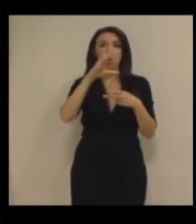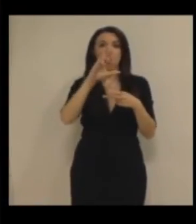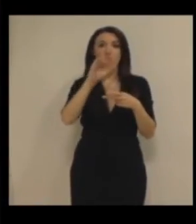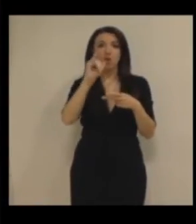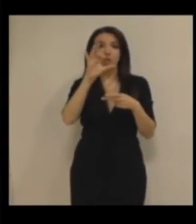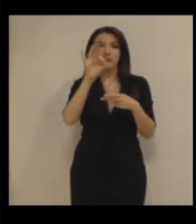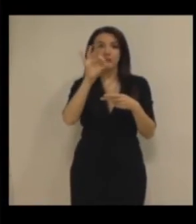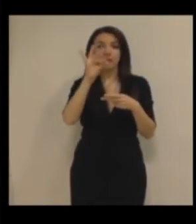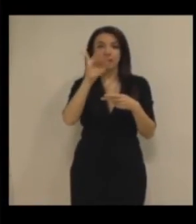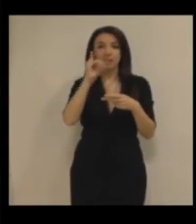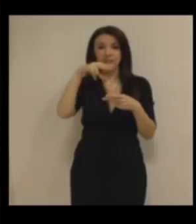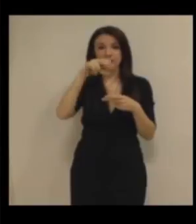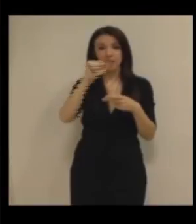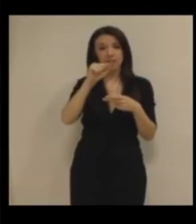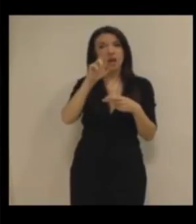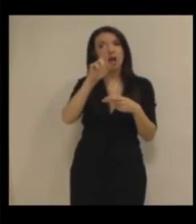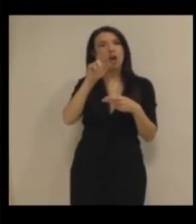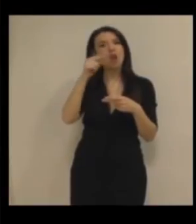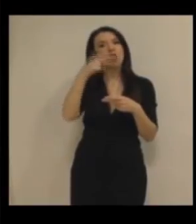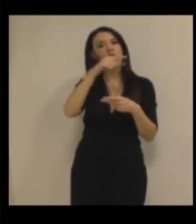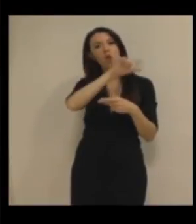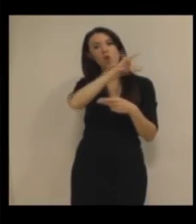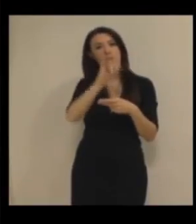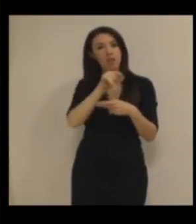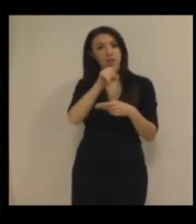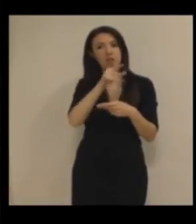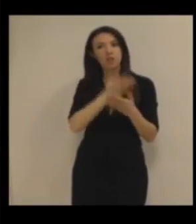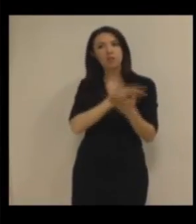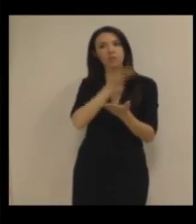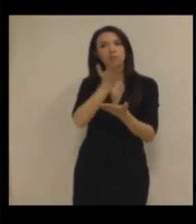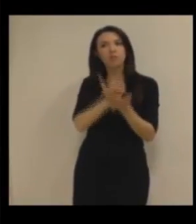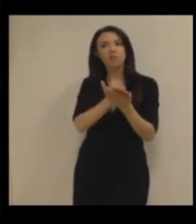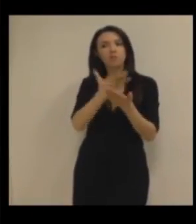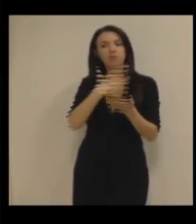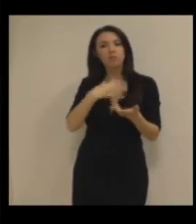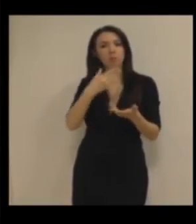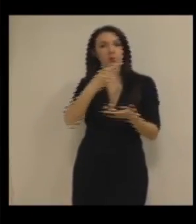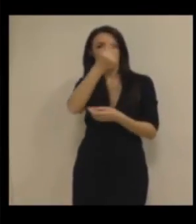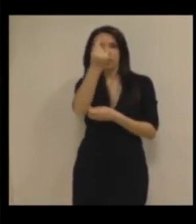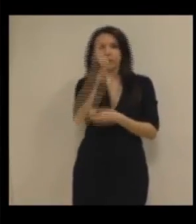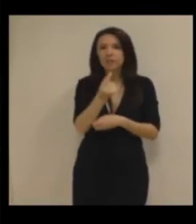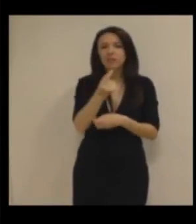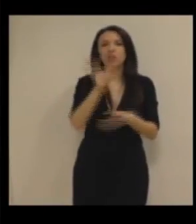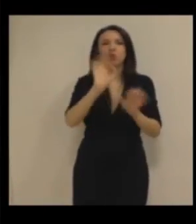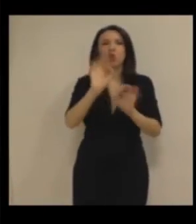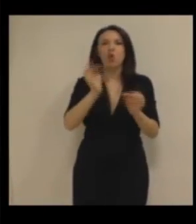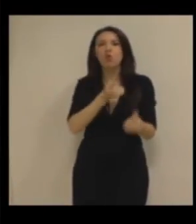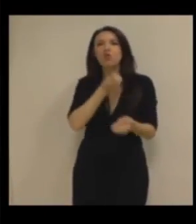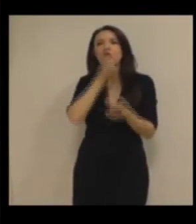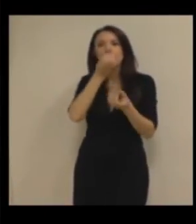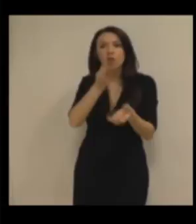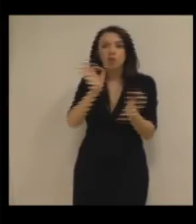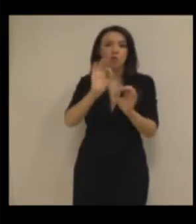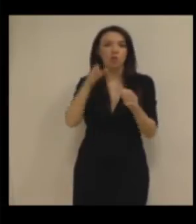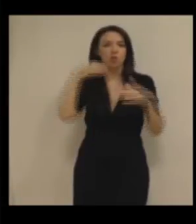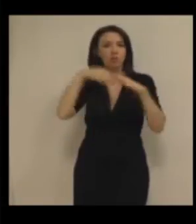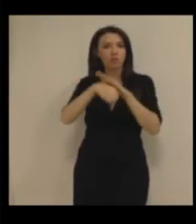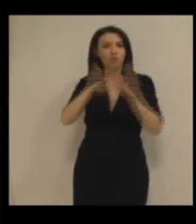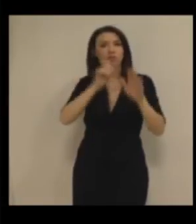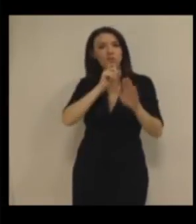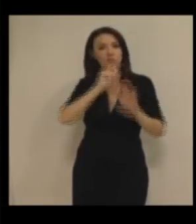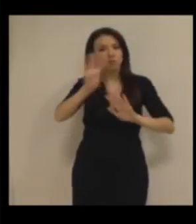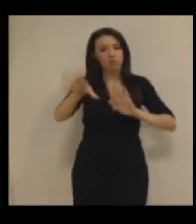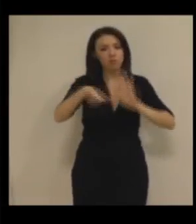mesa la idea de poder realizar el diseño, la información o el acceso